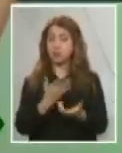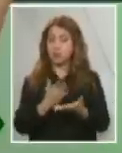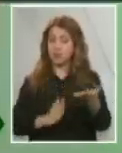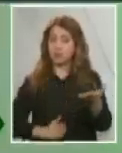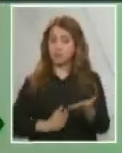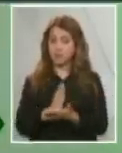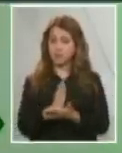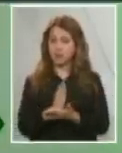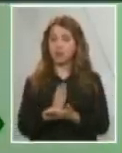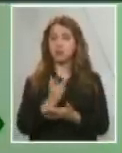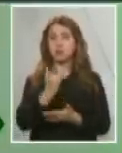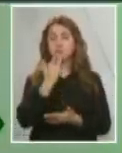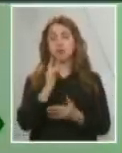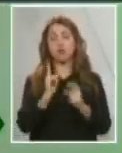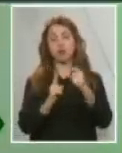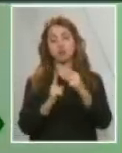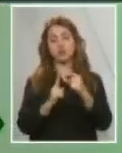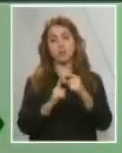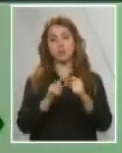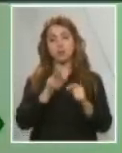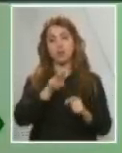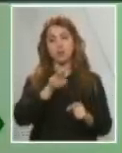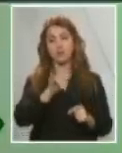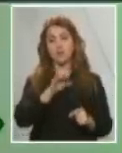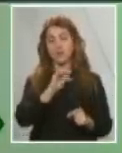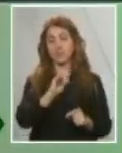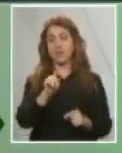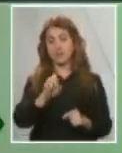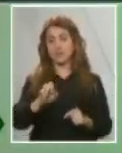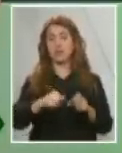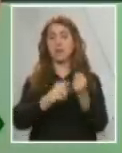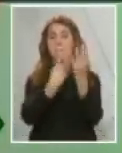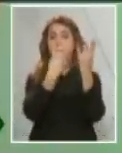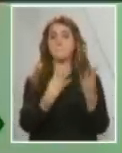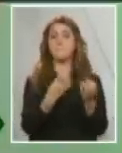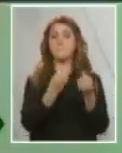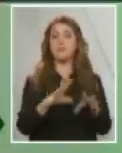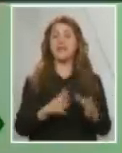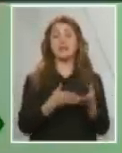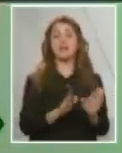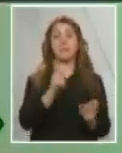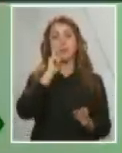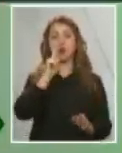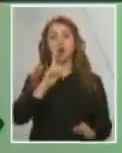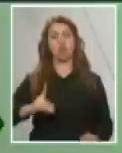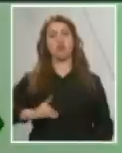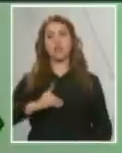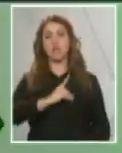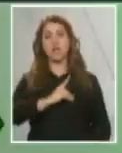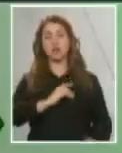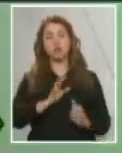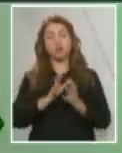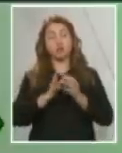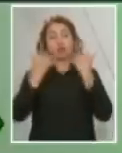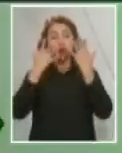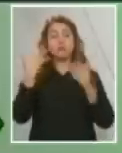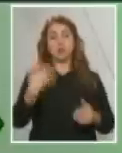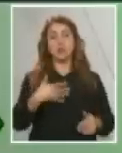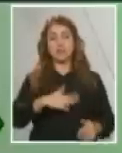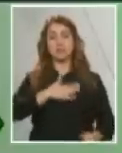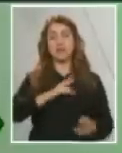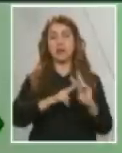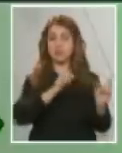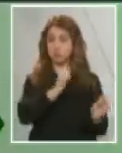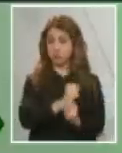empezar? O sea, porque el concepto debiera ser un preso pierde la libertad, no la dignidad. Claro, y qué impresionante que él sienta que está